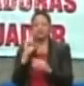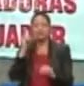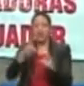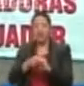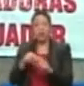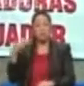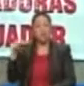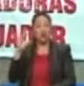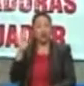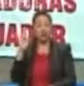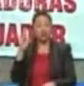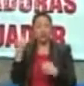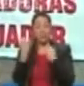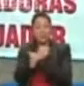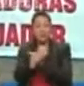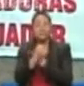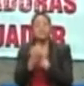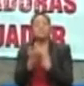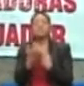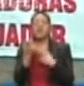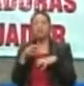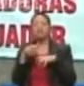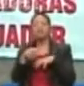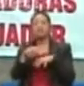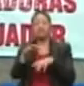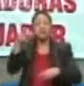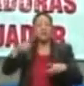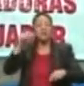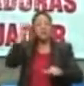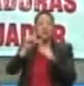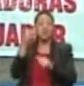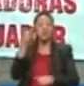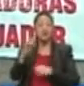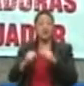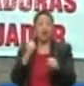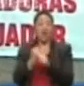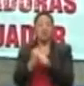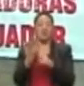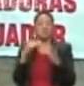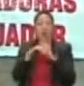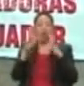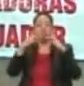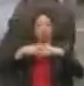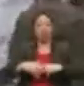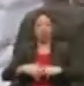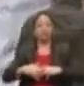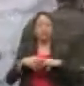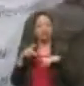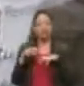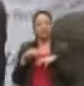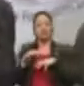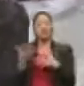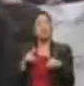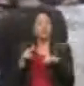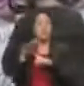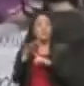miércoles 8 de marzo por el Día Internacional de la Mujer y por la conmemoración de los 18 años del feriado bancario. Se concentrarán